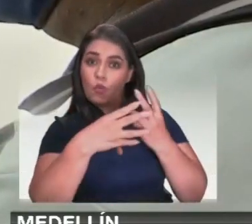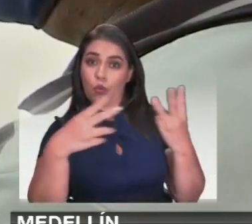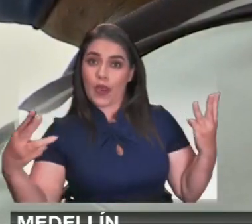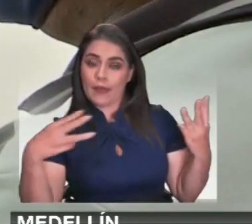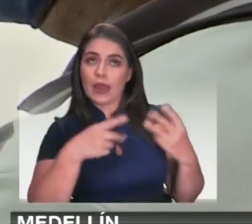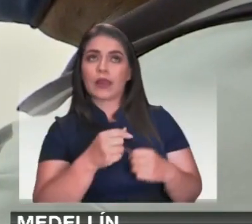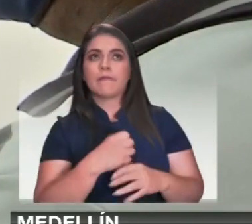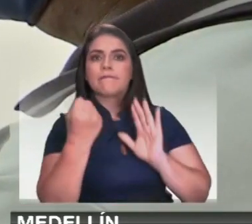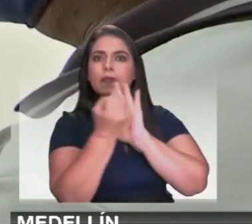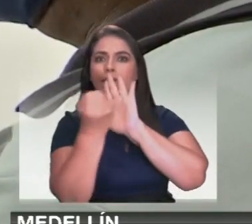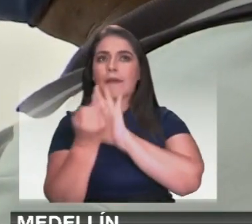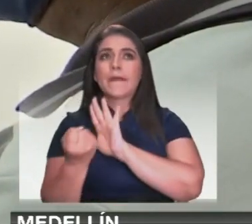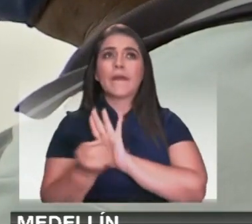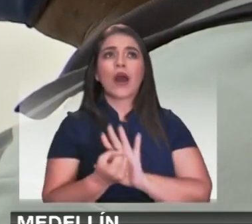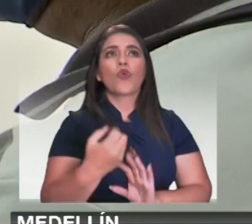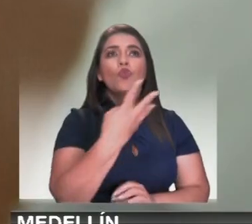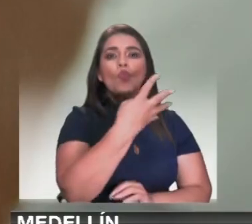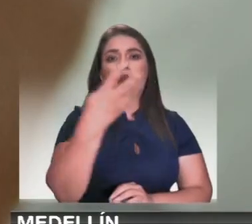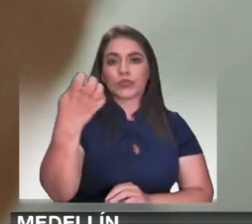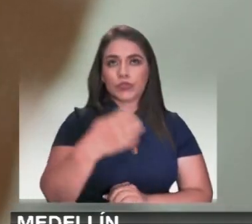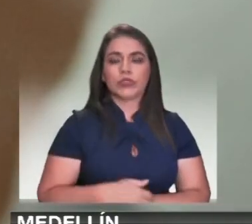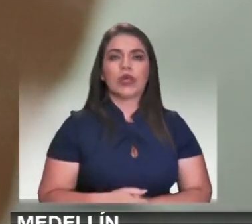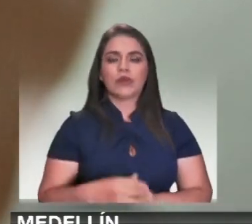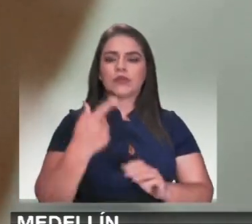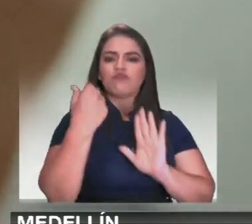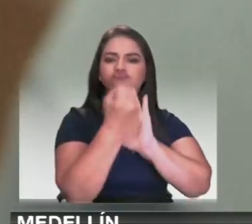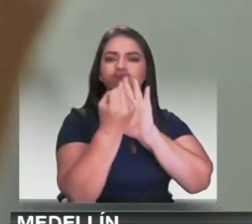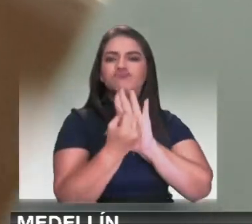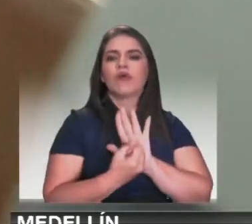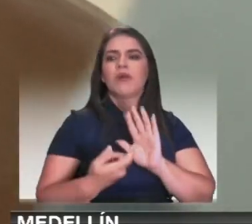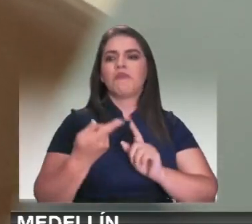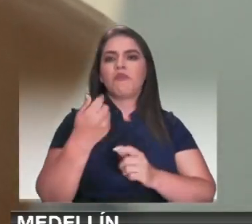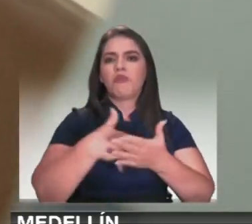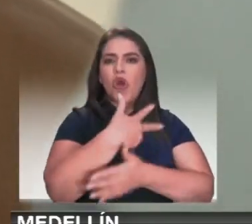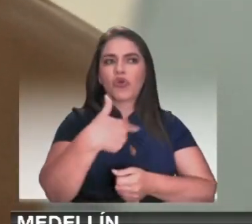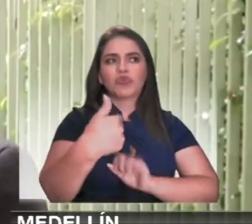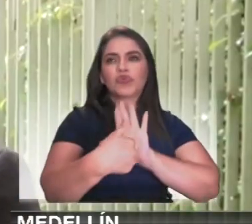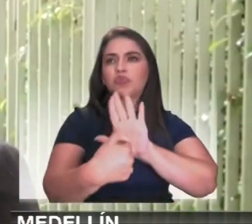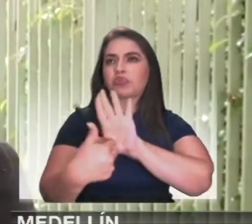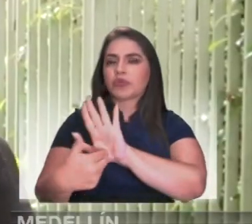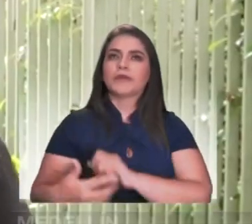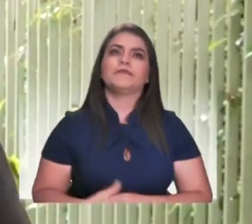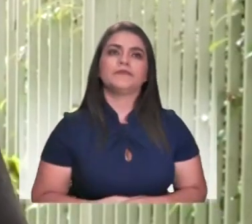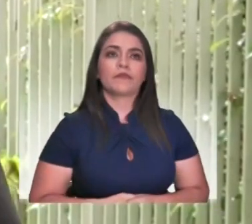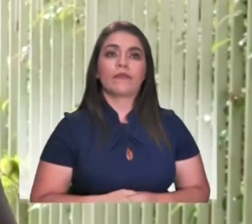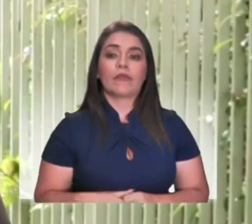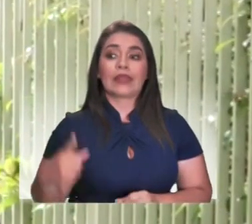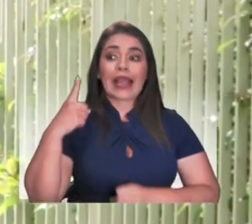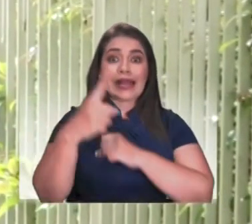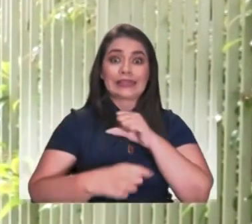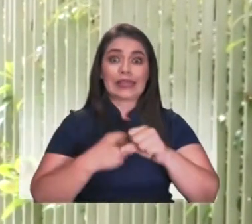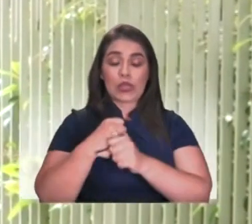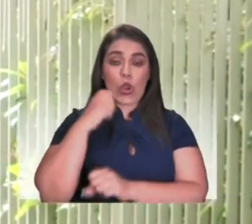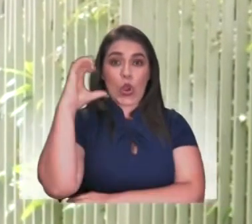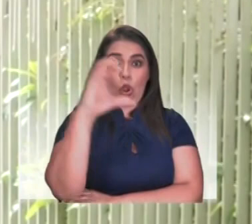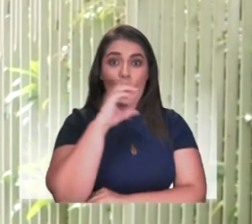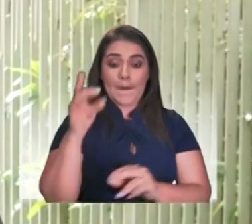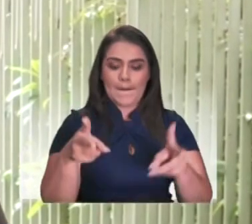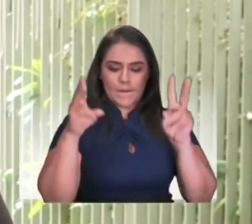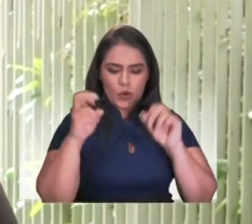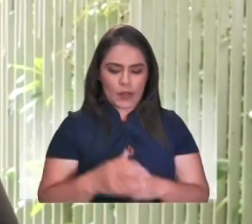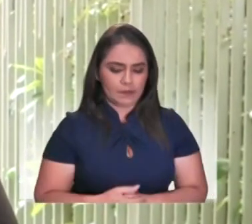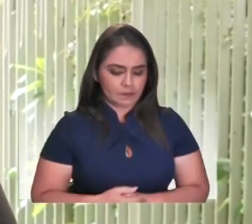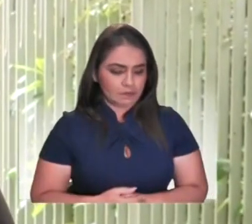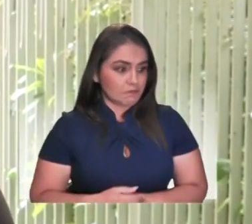marcas registradas firmas que exponen sus portafolios de productos en la web este año colombiamoda también viene con la posibilidad